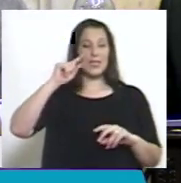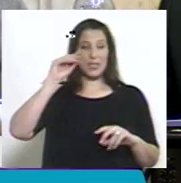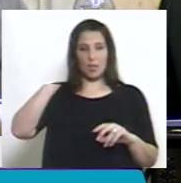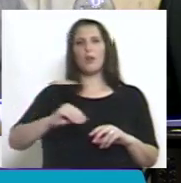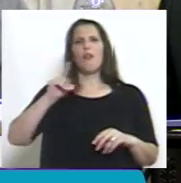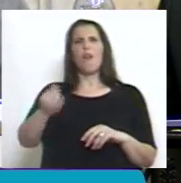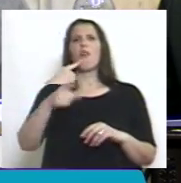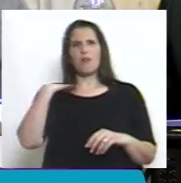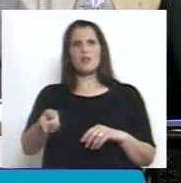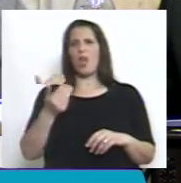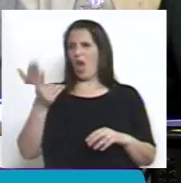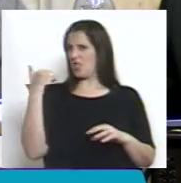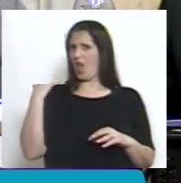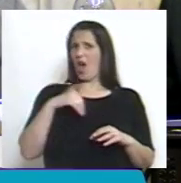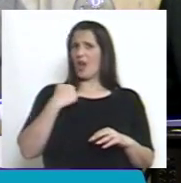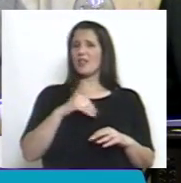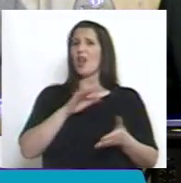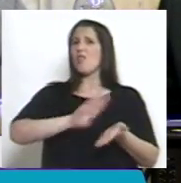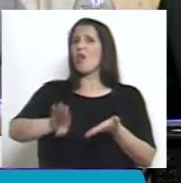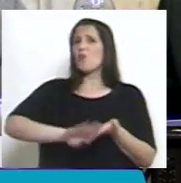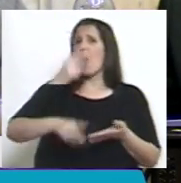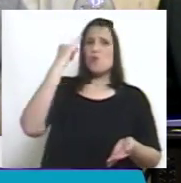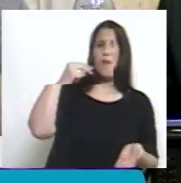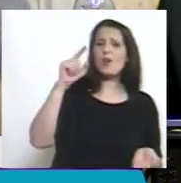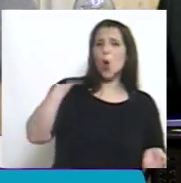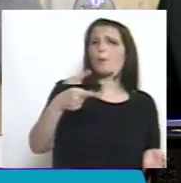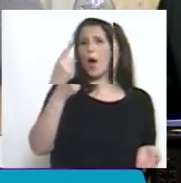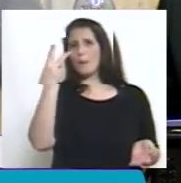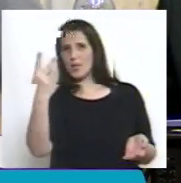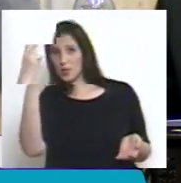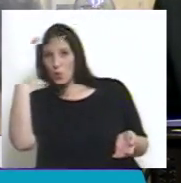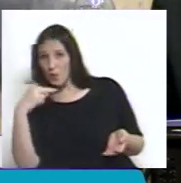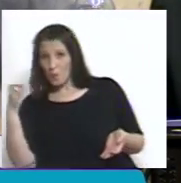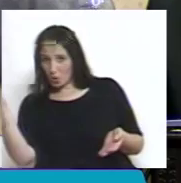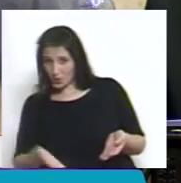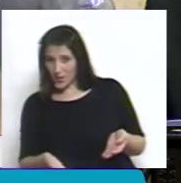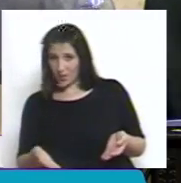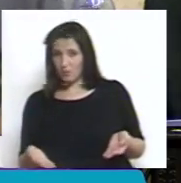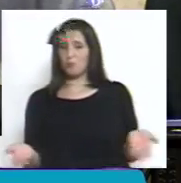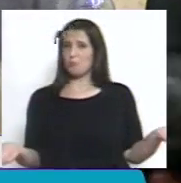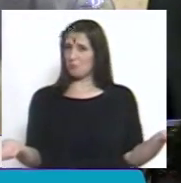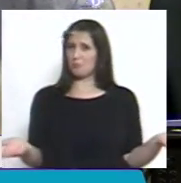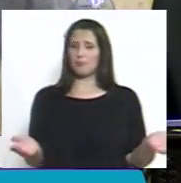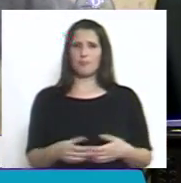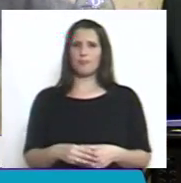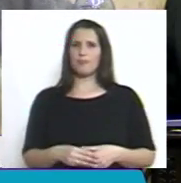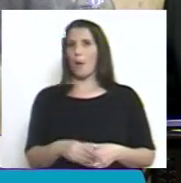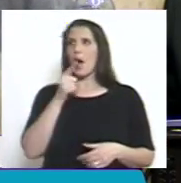Argentina emitió deuda al 9,29%, ¿no? Así que no sé si es que está todo tan bien.